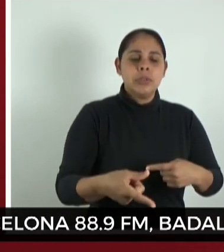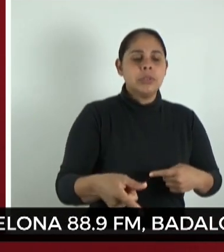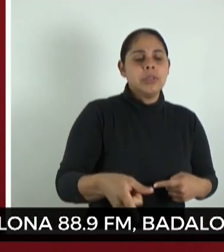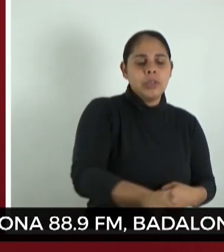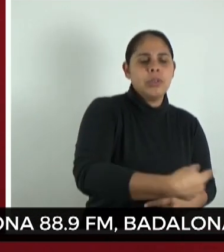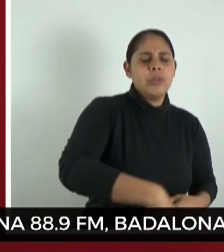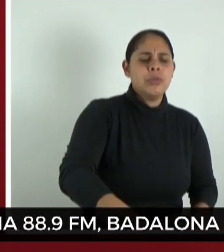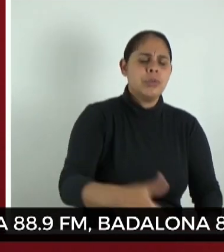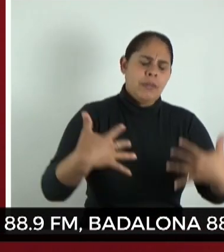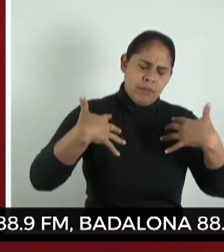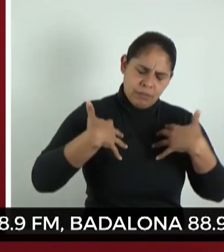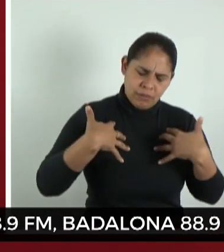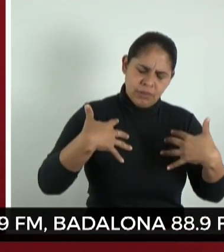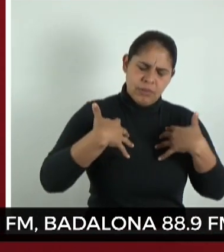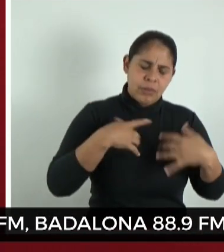Qué bonito